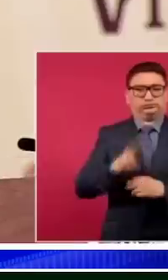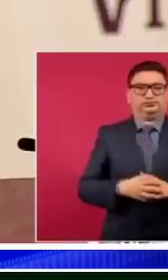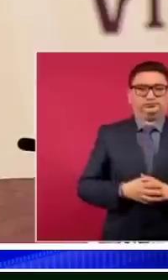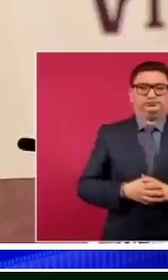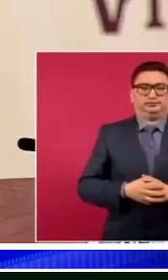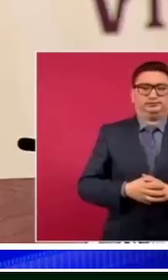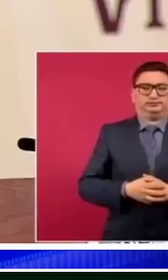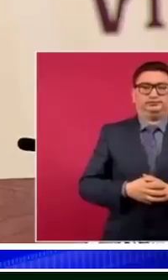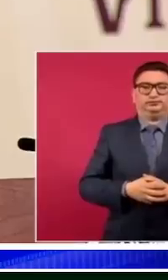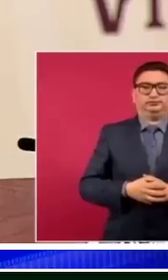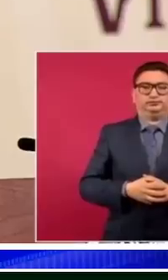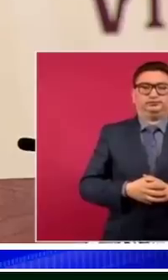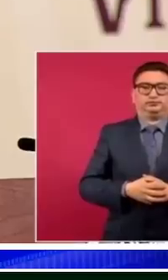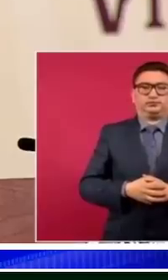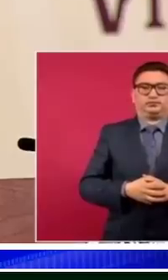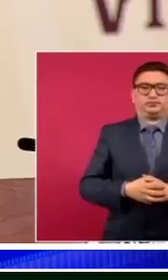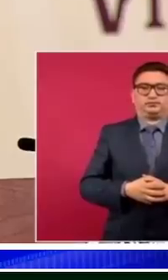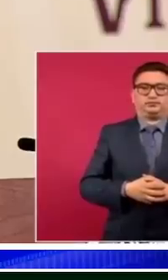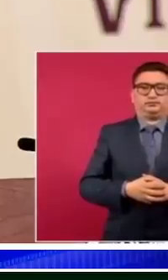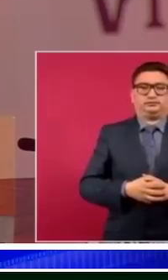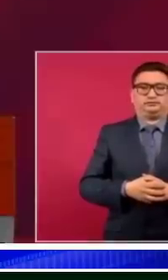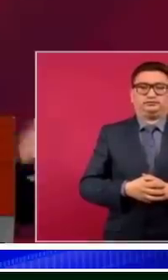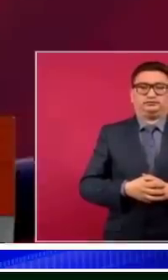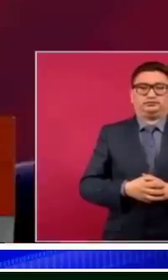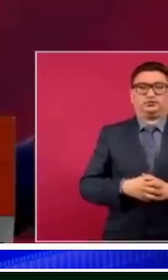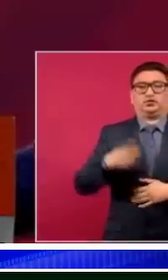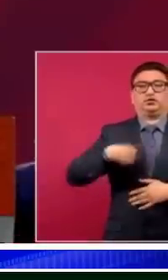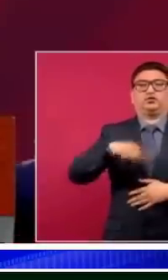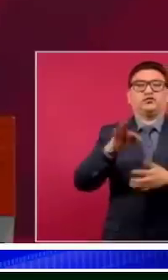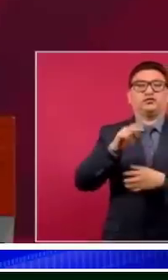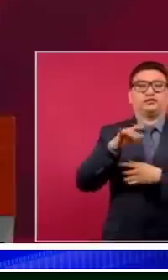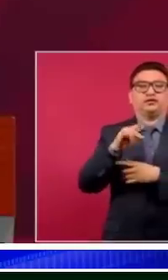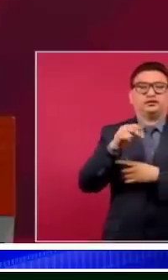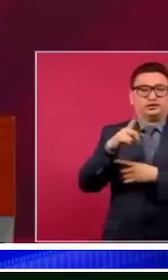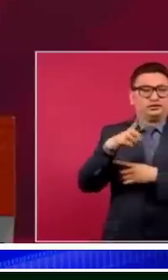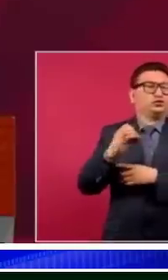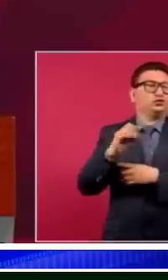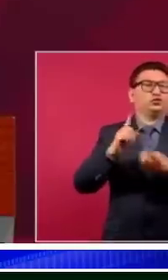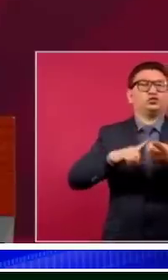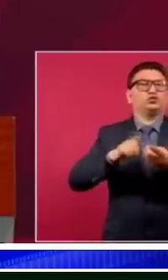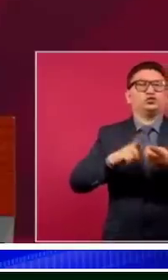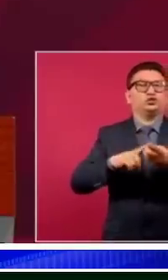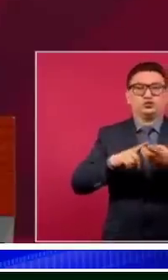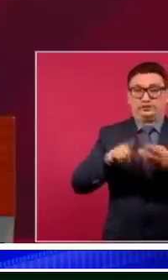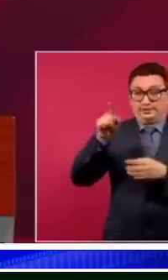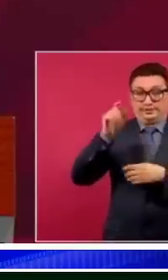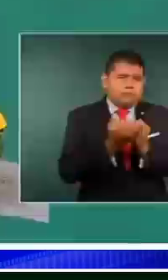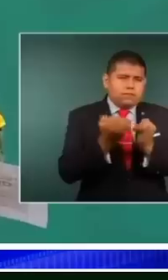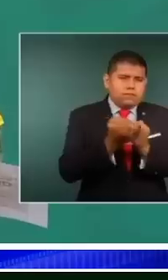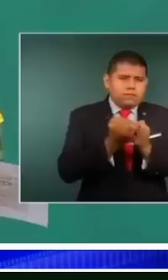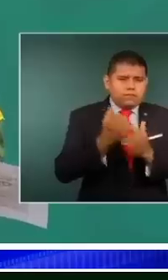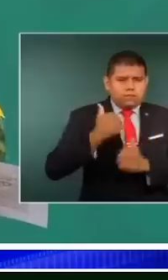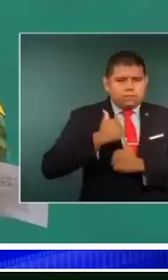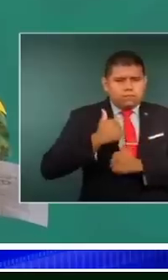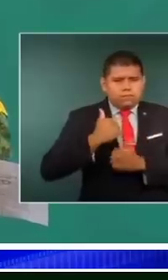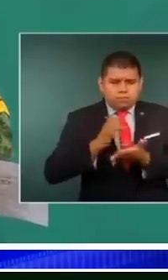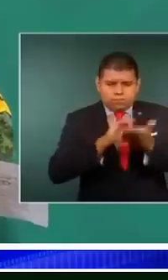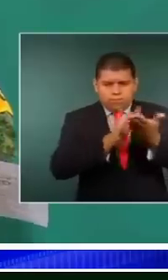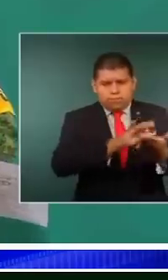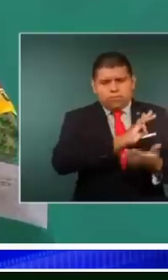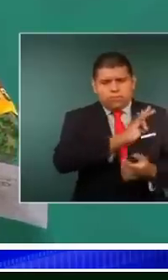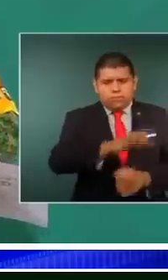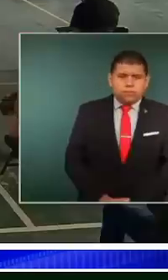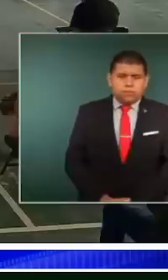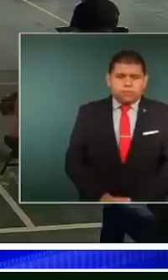instituciones, a las Fuerzas Armadas de nuestro país. Y lo peor de todo es que se suman a este esfuerzo o a esta estrategia estos